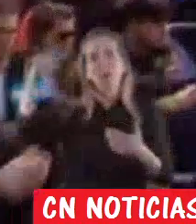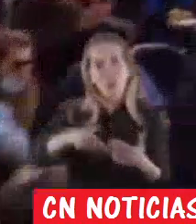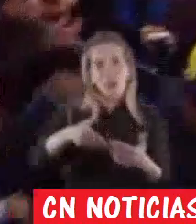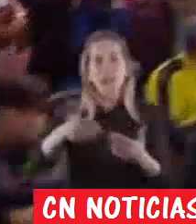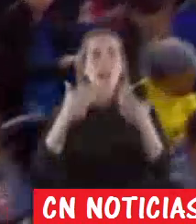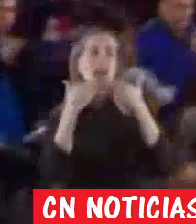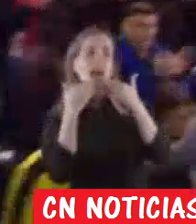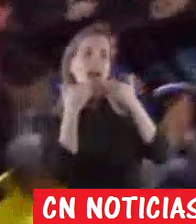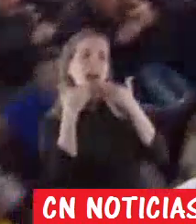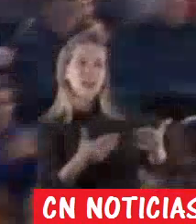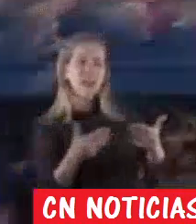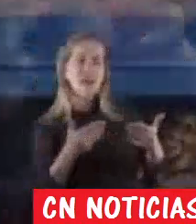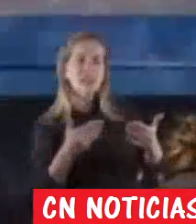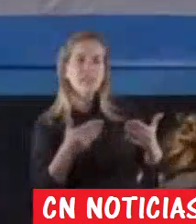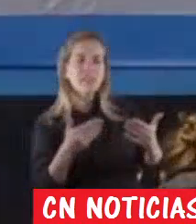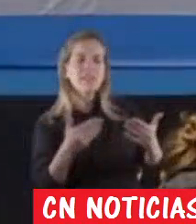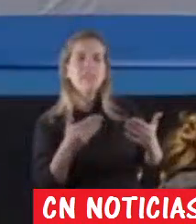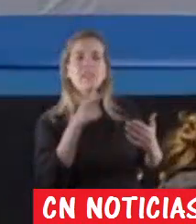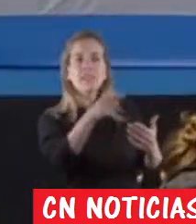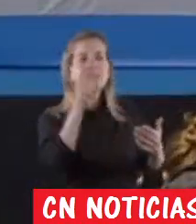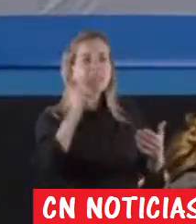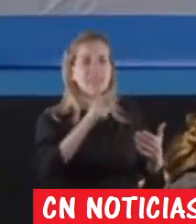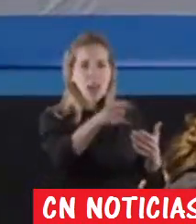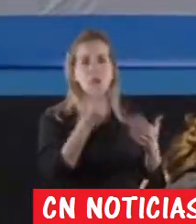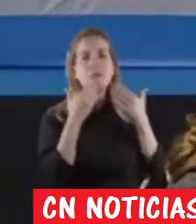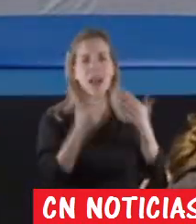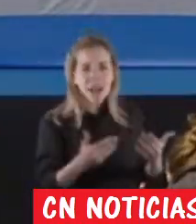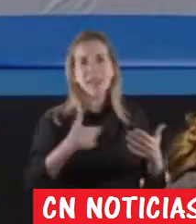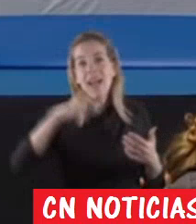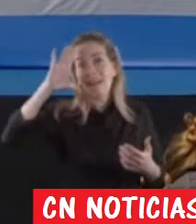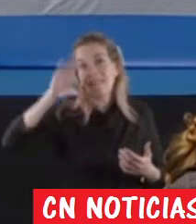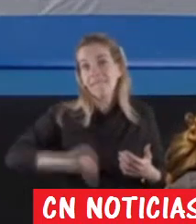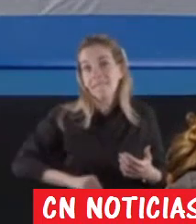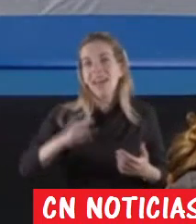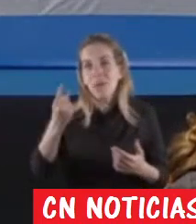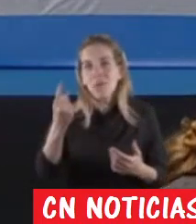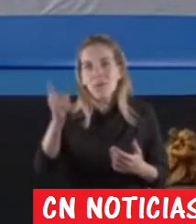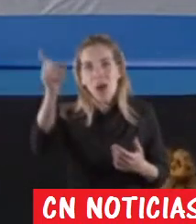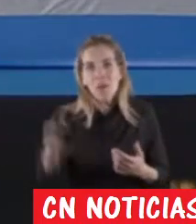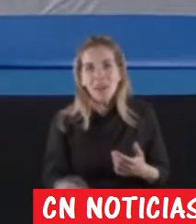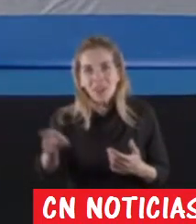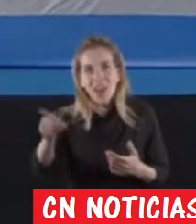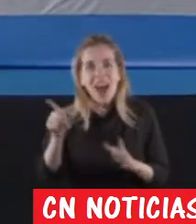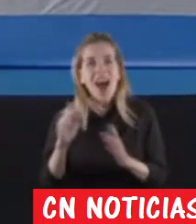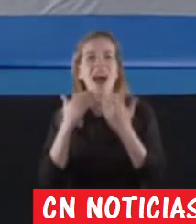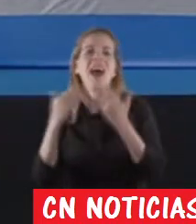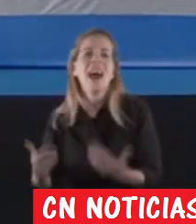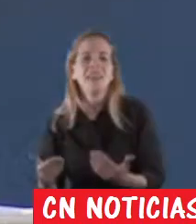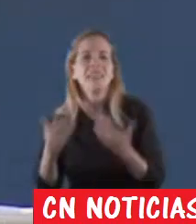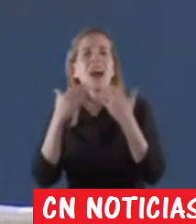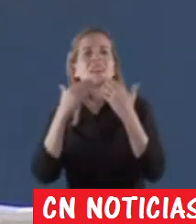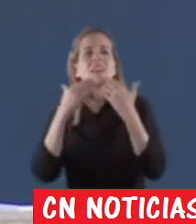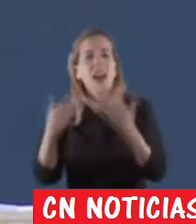Lomas. Gracias, Axel. Y me olvidaba de vos, Marisol, ahora que te estoy viendo. De agradecer